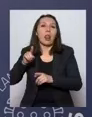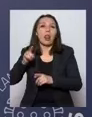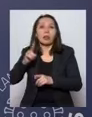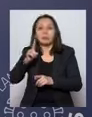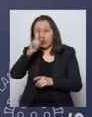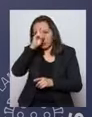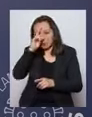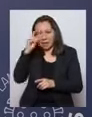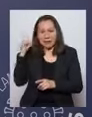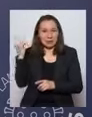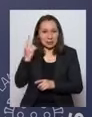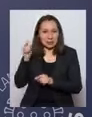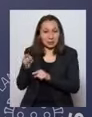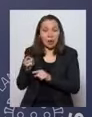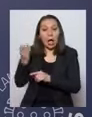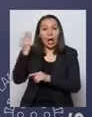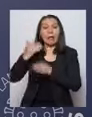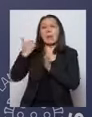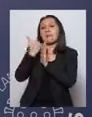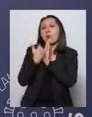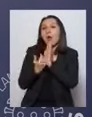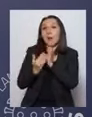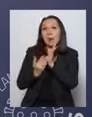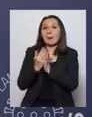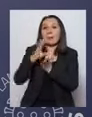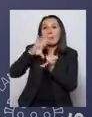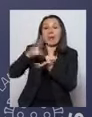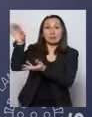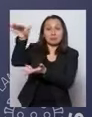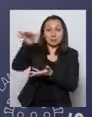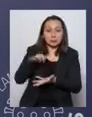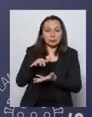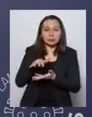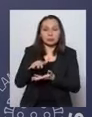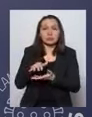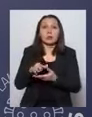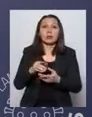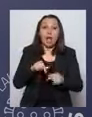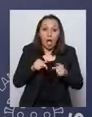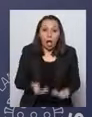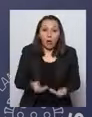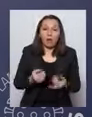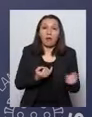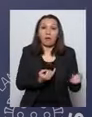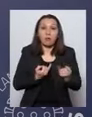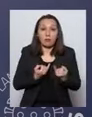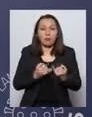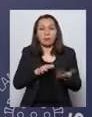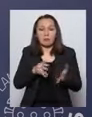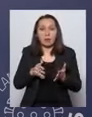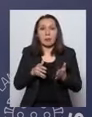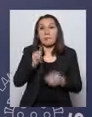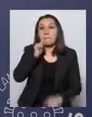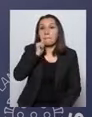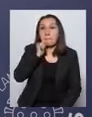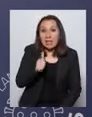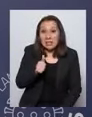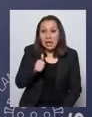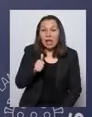programado en su logística de llegada desde el extranjero se me ha informado que entre el día de mañana